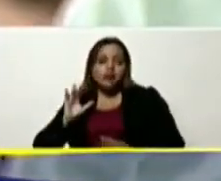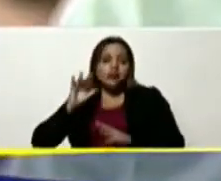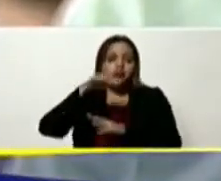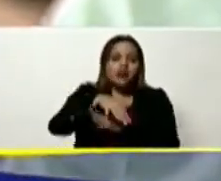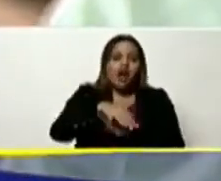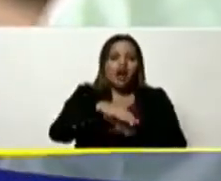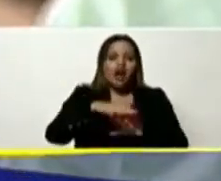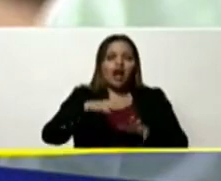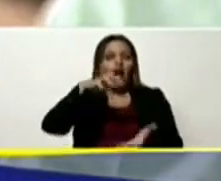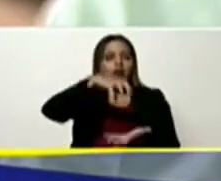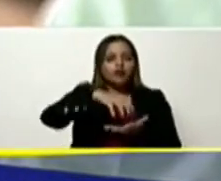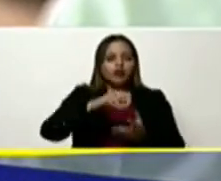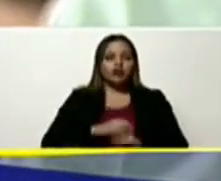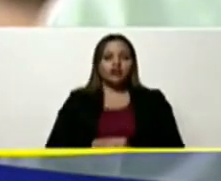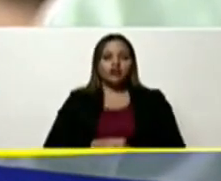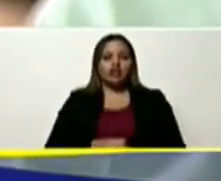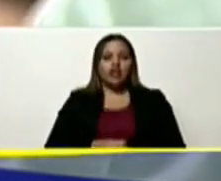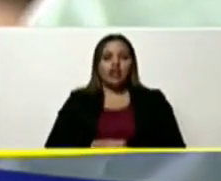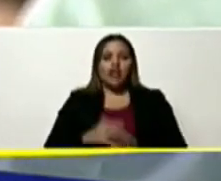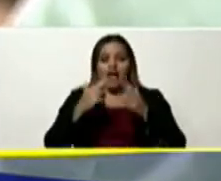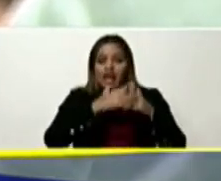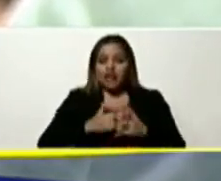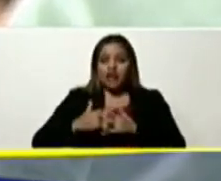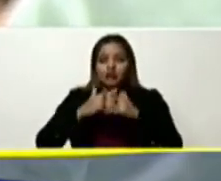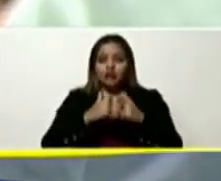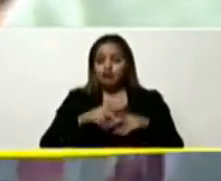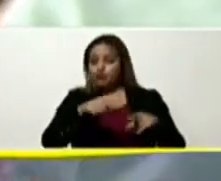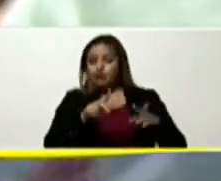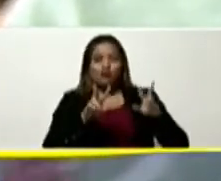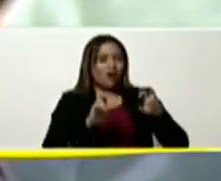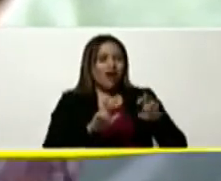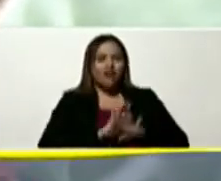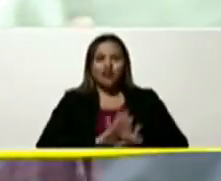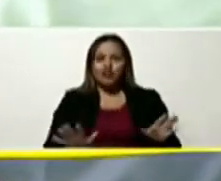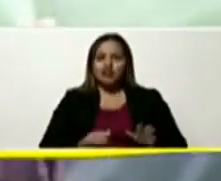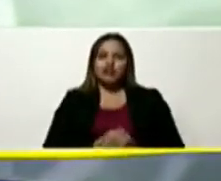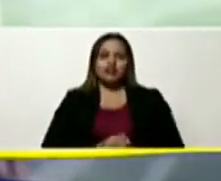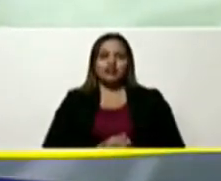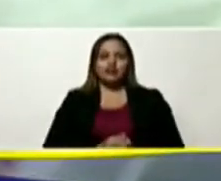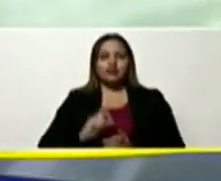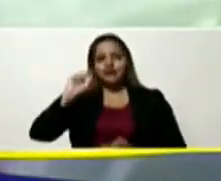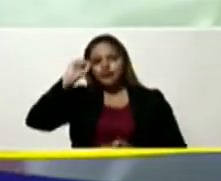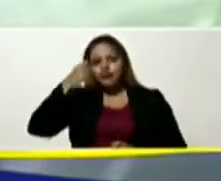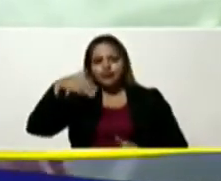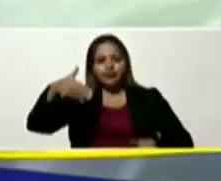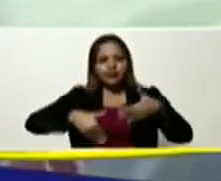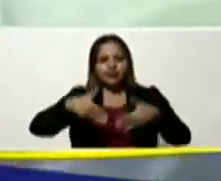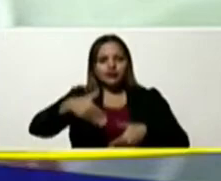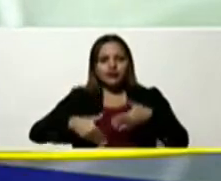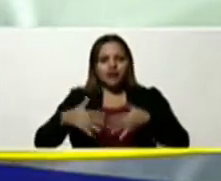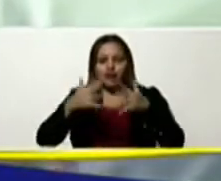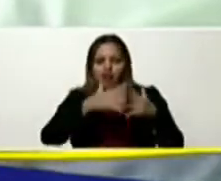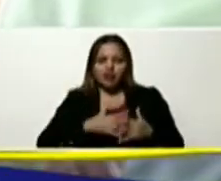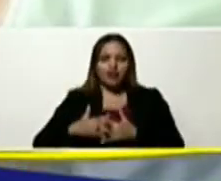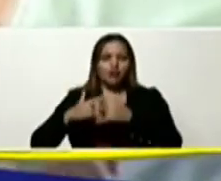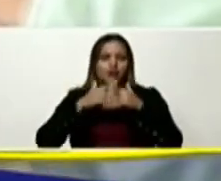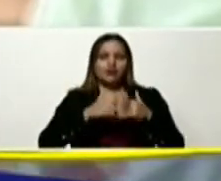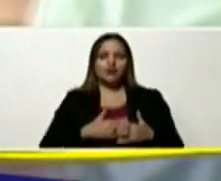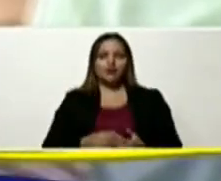Capitolio. Ah, muy actualizado a propósito de las elecciones en los Estados